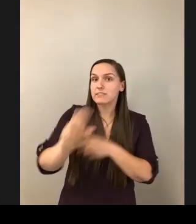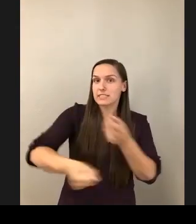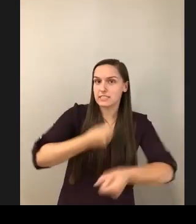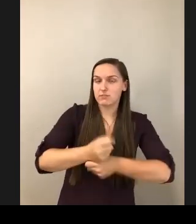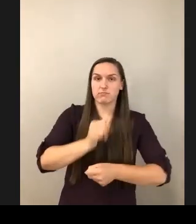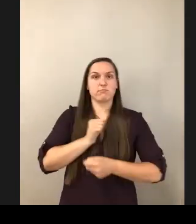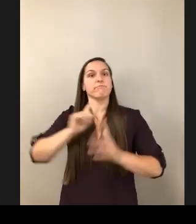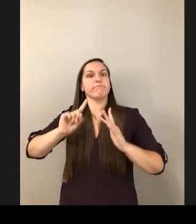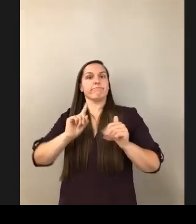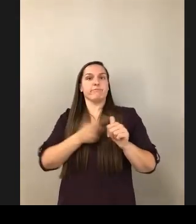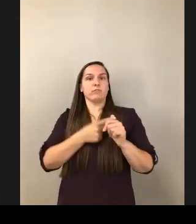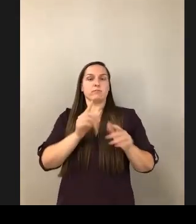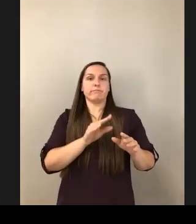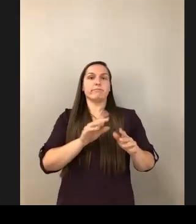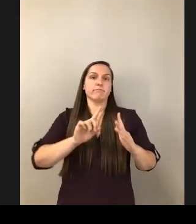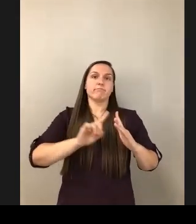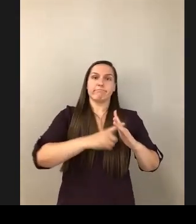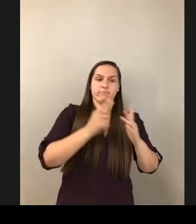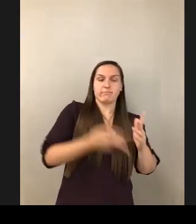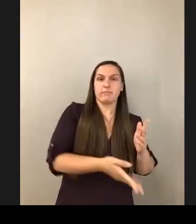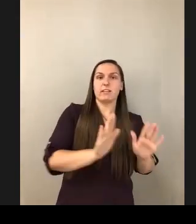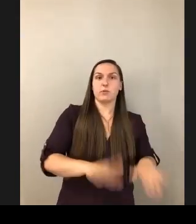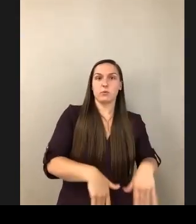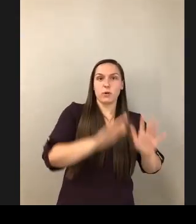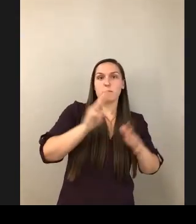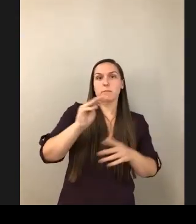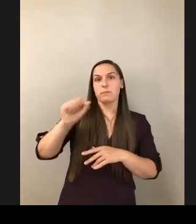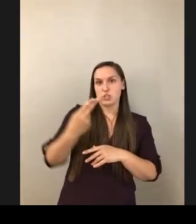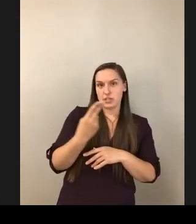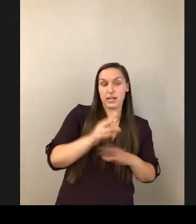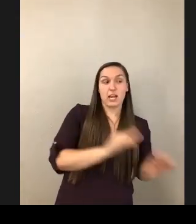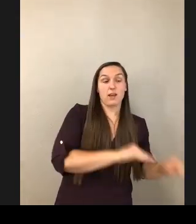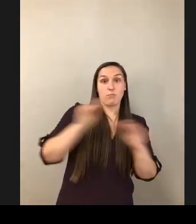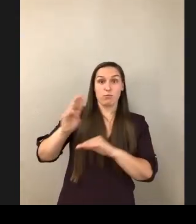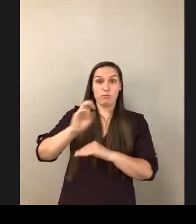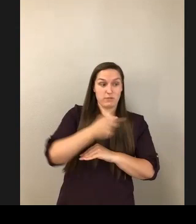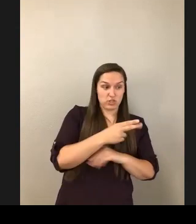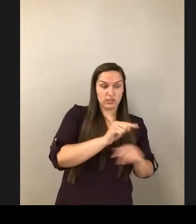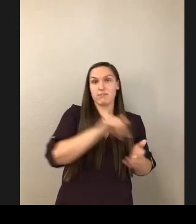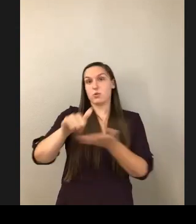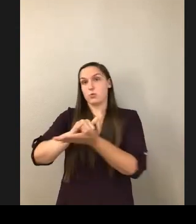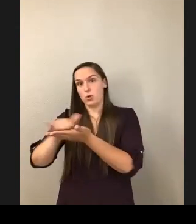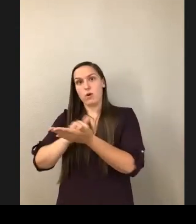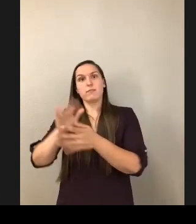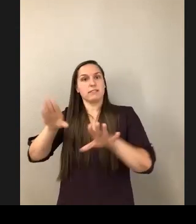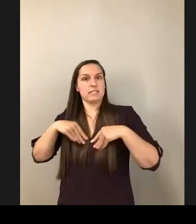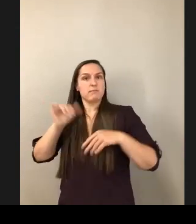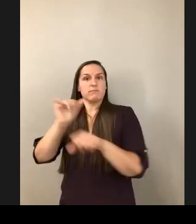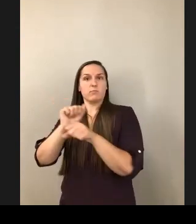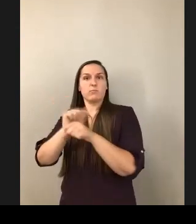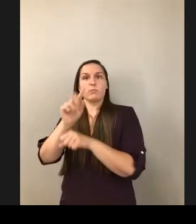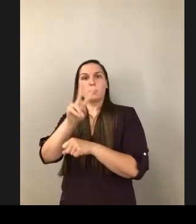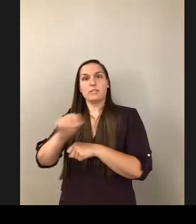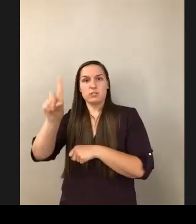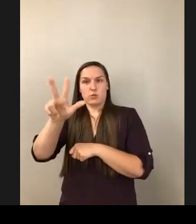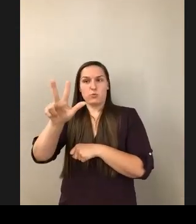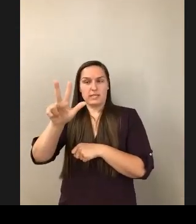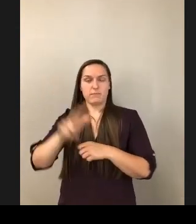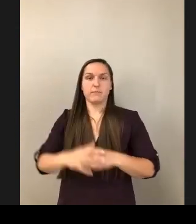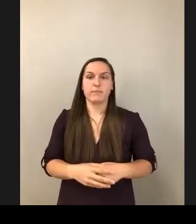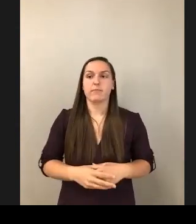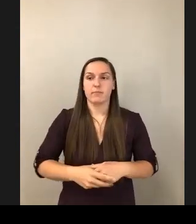pasé 17 años ahí. Originalmente yo soy de Michigan. Yo me mudé de Michigan para aceptar ese trabajo